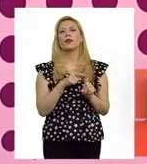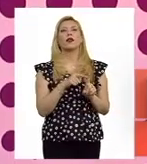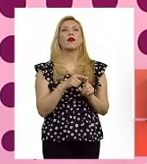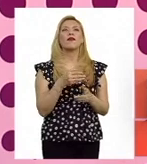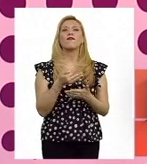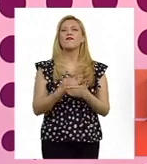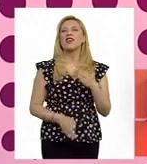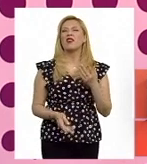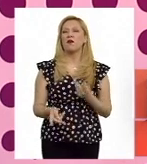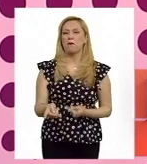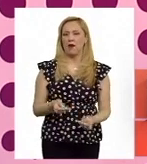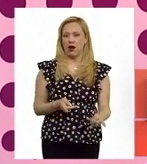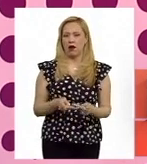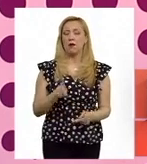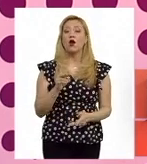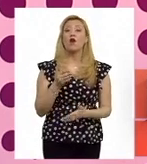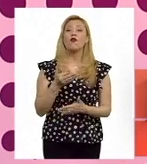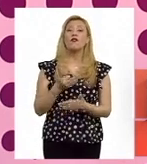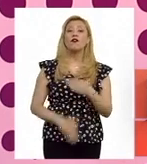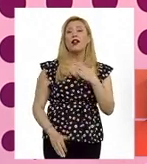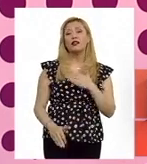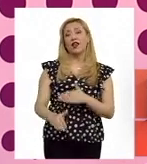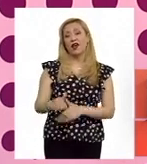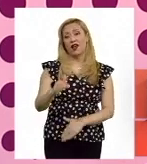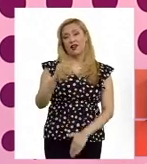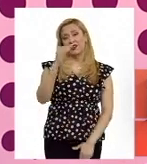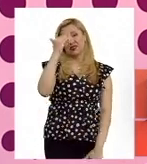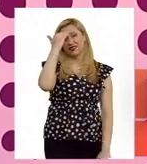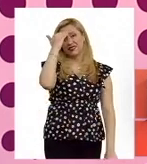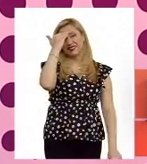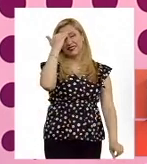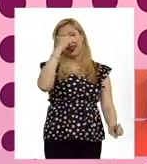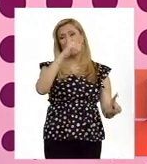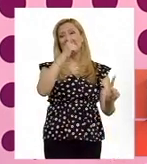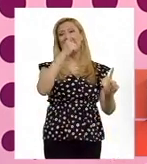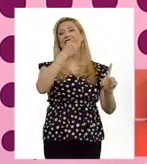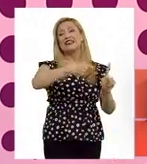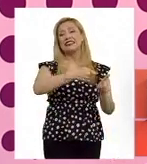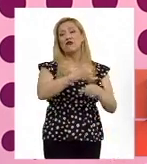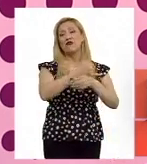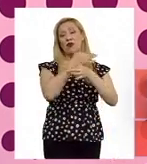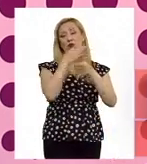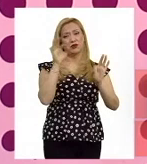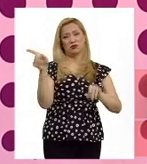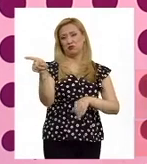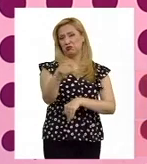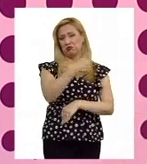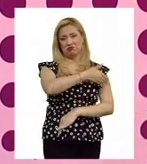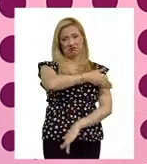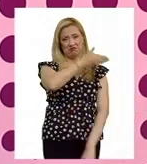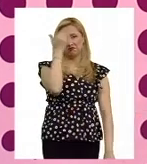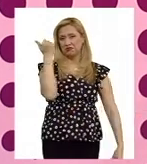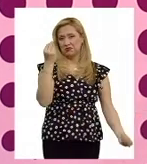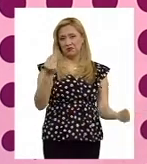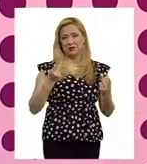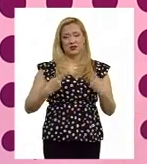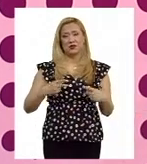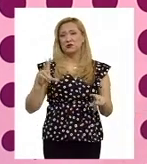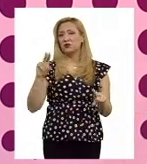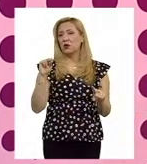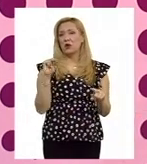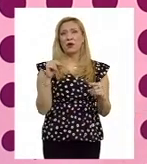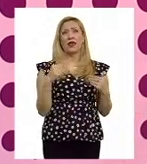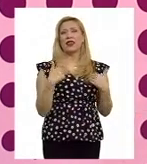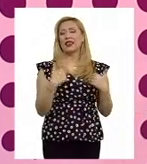falta de planeación, pero también la falta de conocimiento. O sea, si bien no se ha planeado, también ha sido porque hay esta